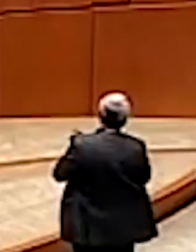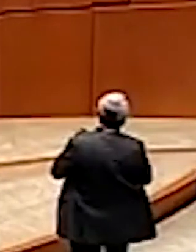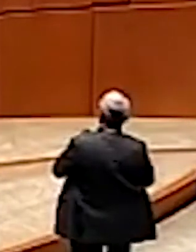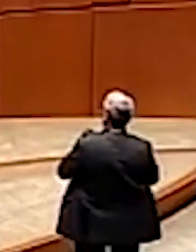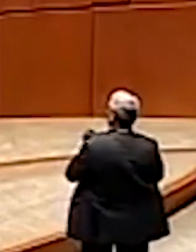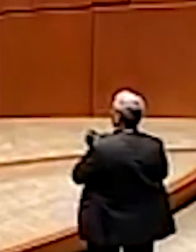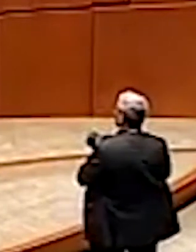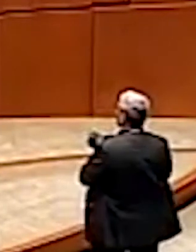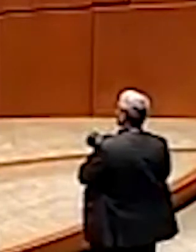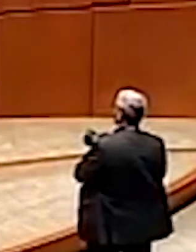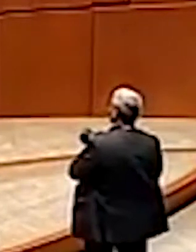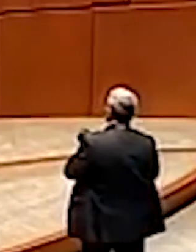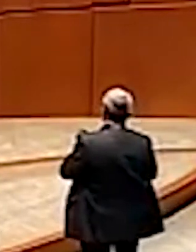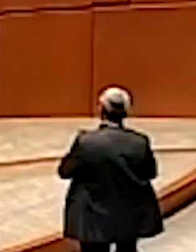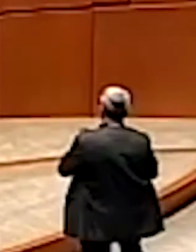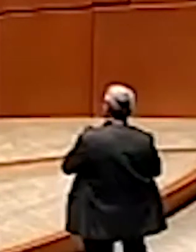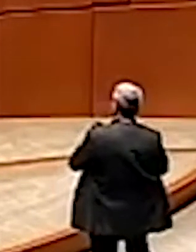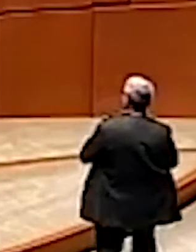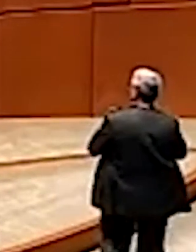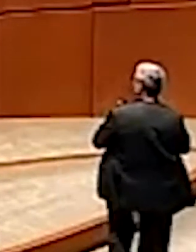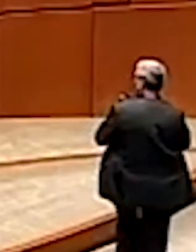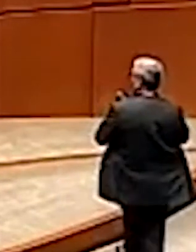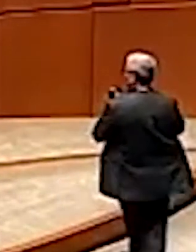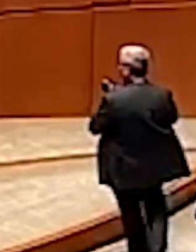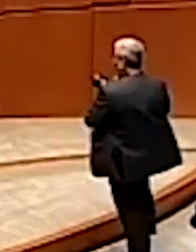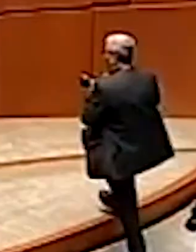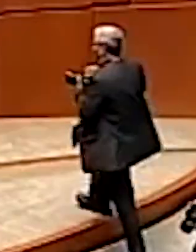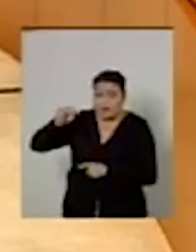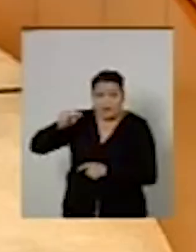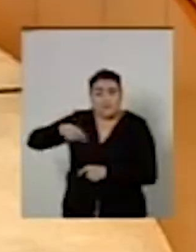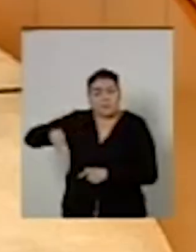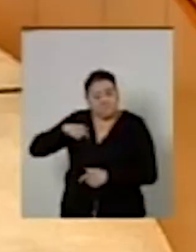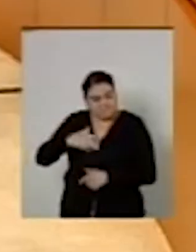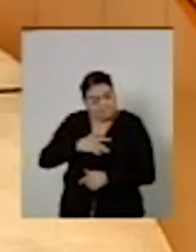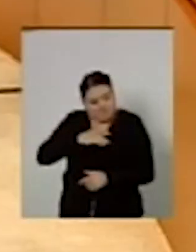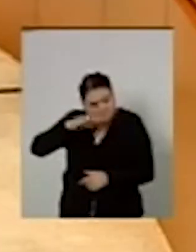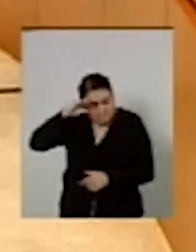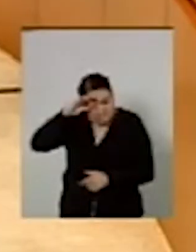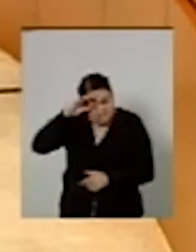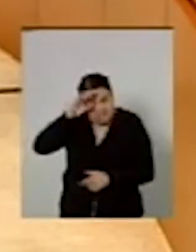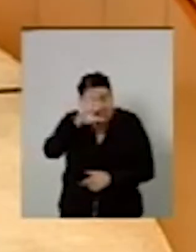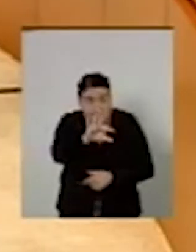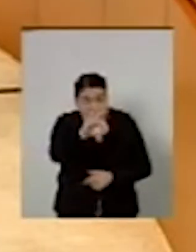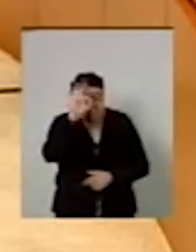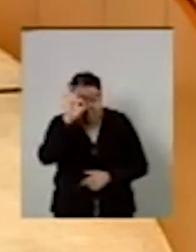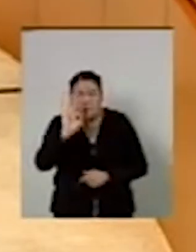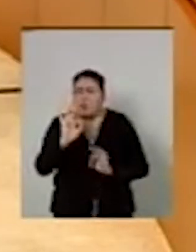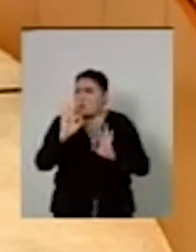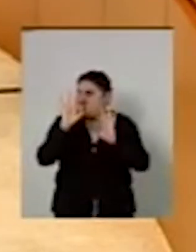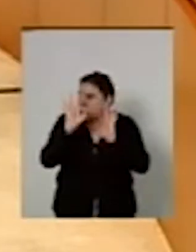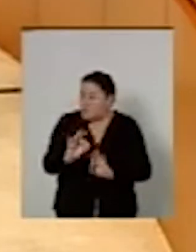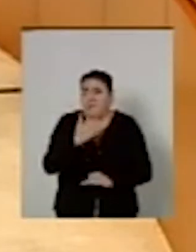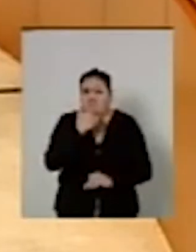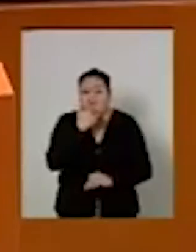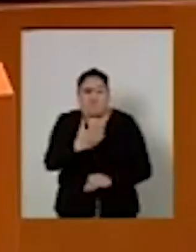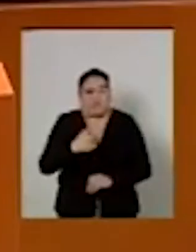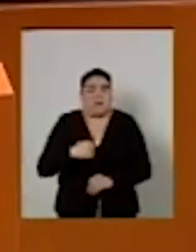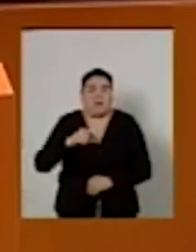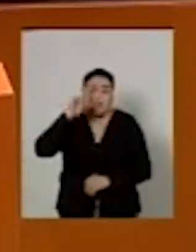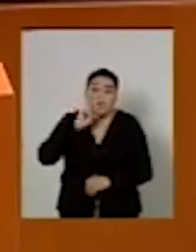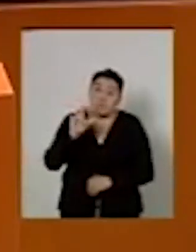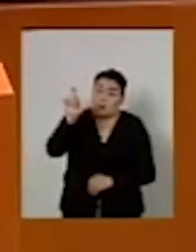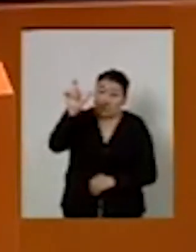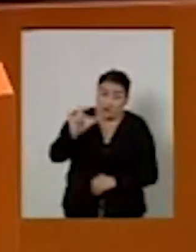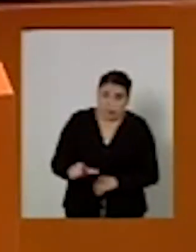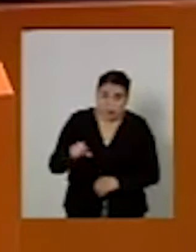de votos, aprobó dicha reforma a cargo de las Comisiones de Energía y de Estudios Legislativos Primera, que elaboraron y votaron el